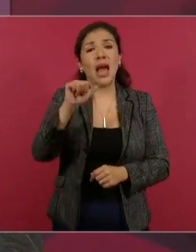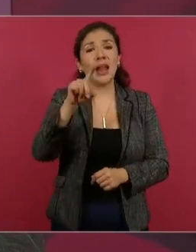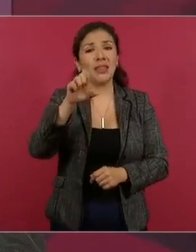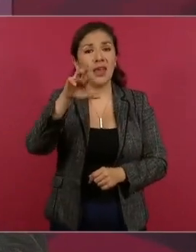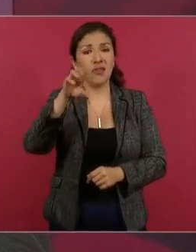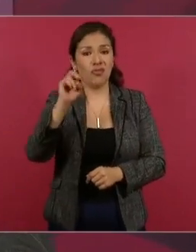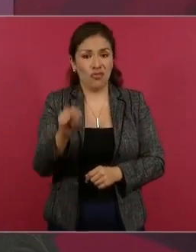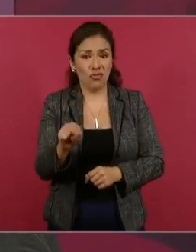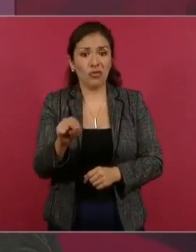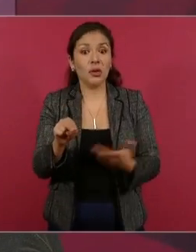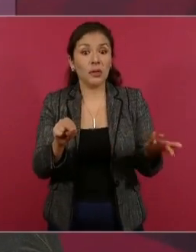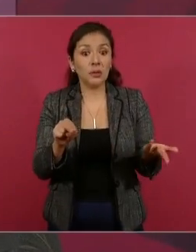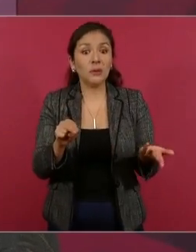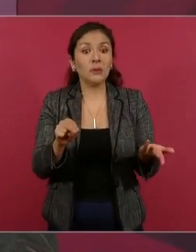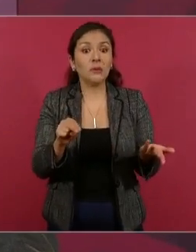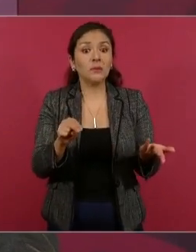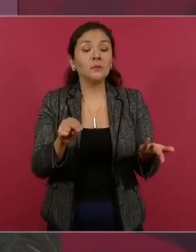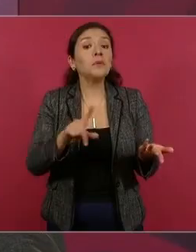y